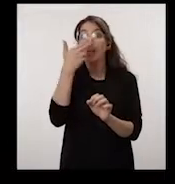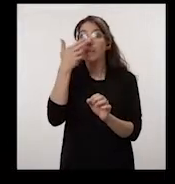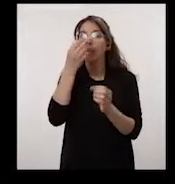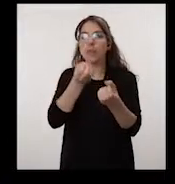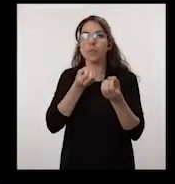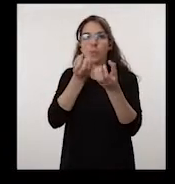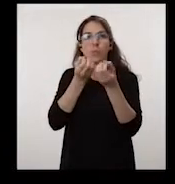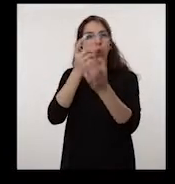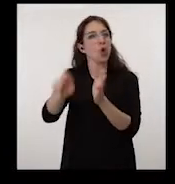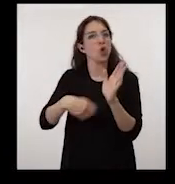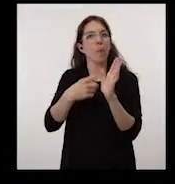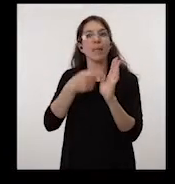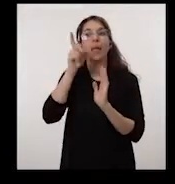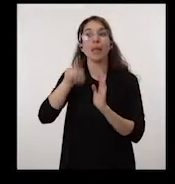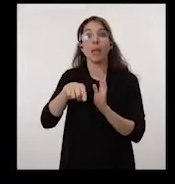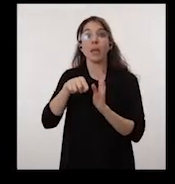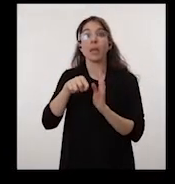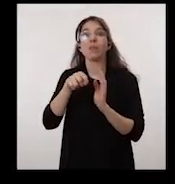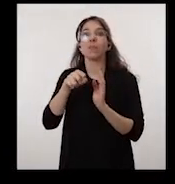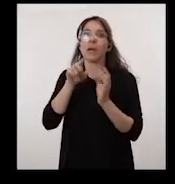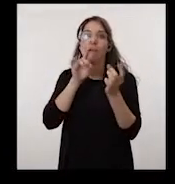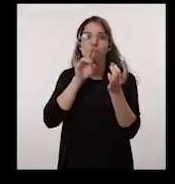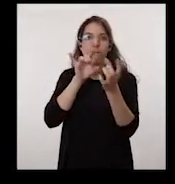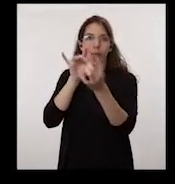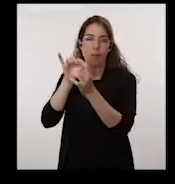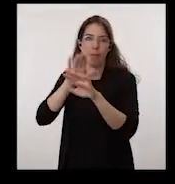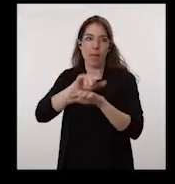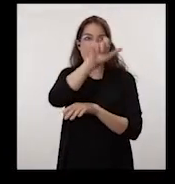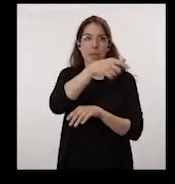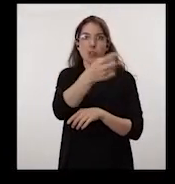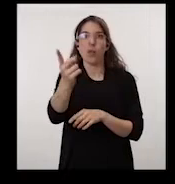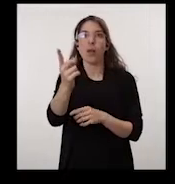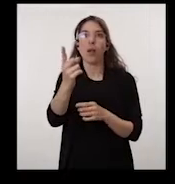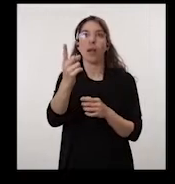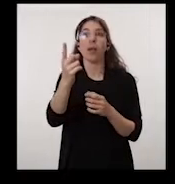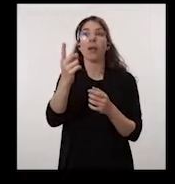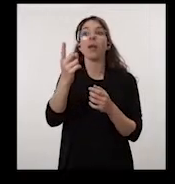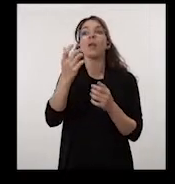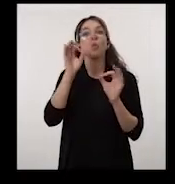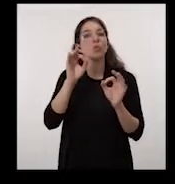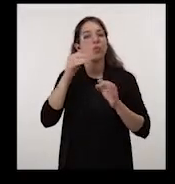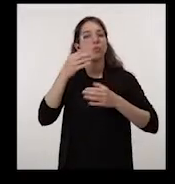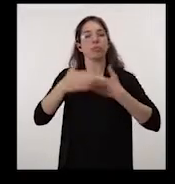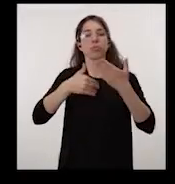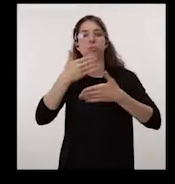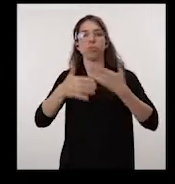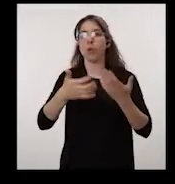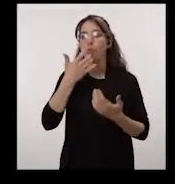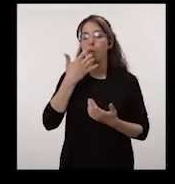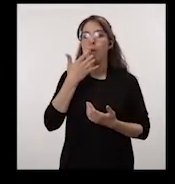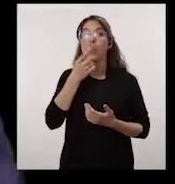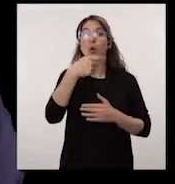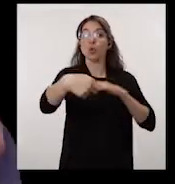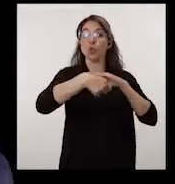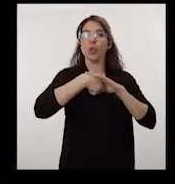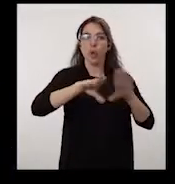interesados a los solicitantes así como el feedback que les damos a cada uno de esos solicitantes a medida que el proceso va avanzando desde